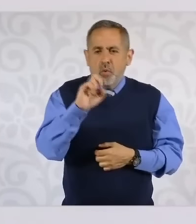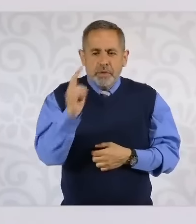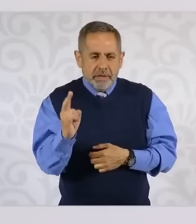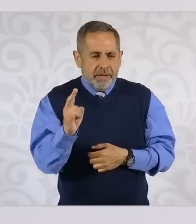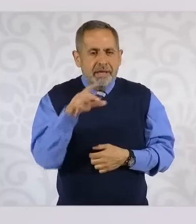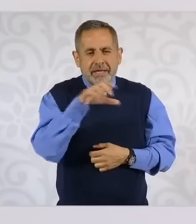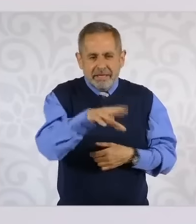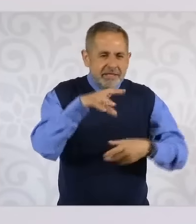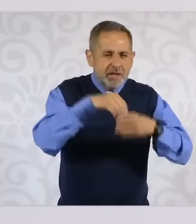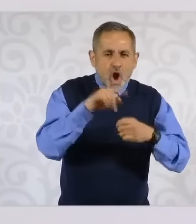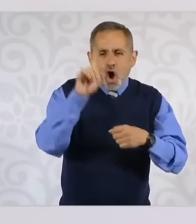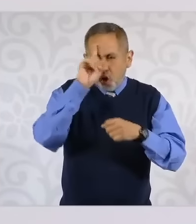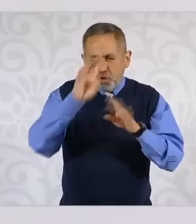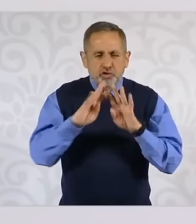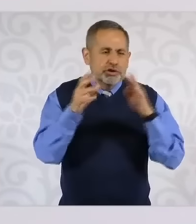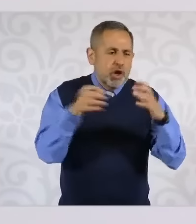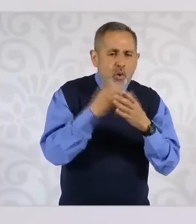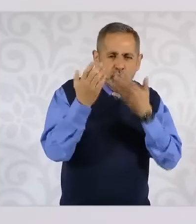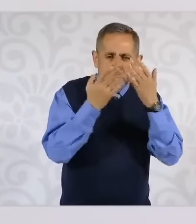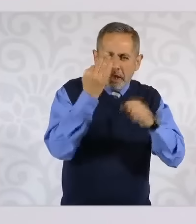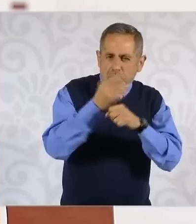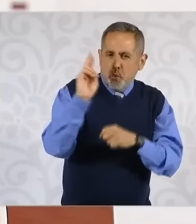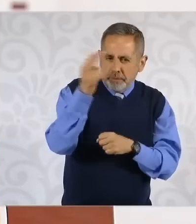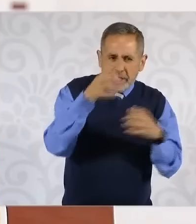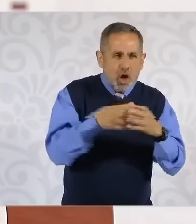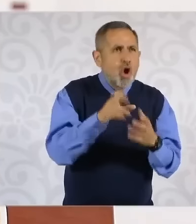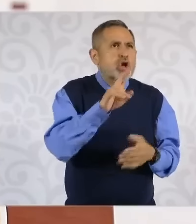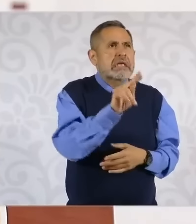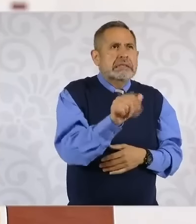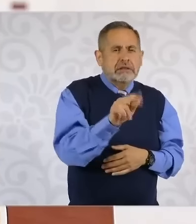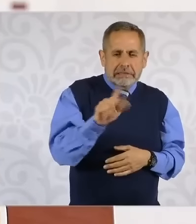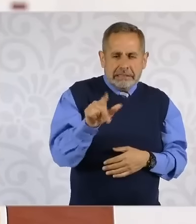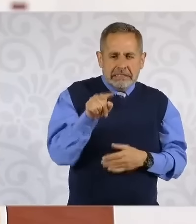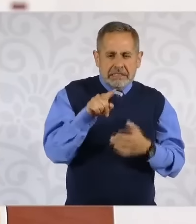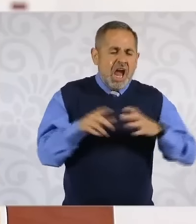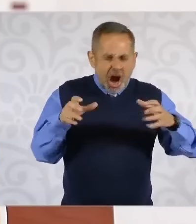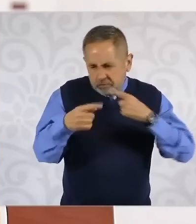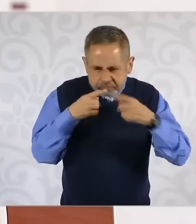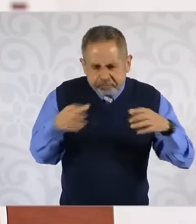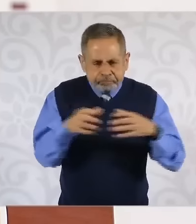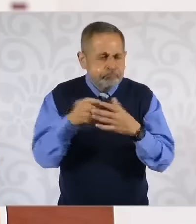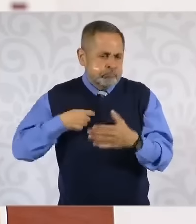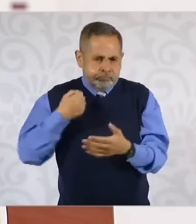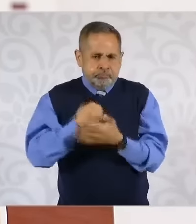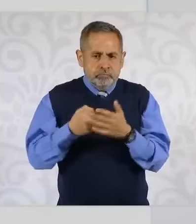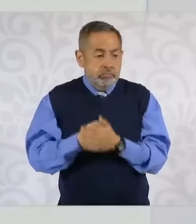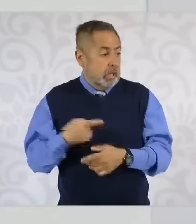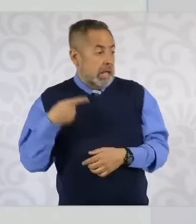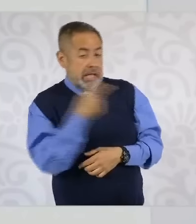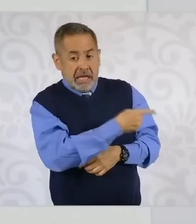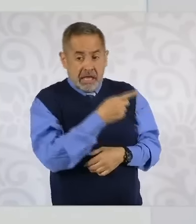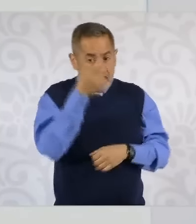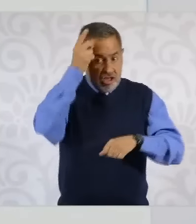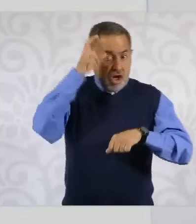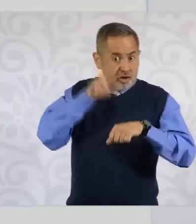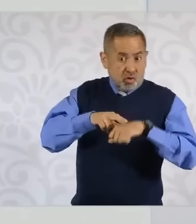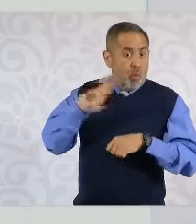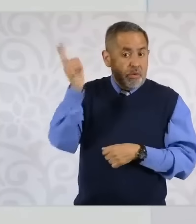en el 86-87, en donde un rector quiso imponer cuotas,